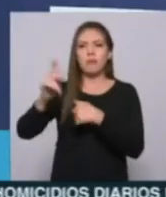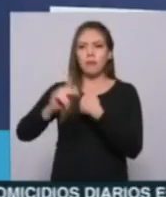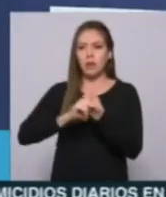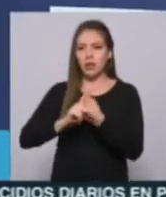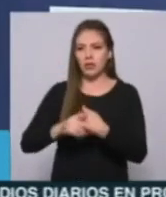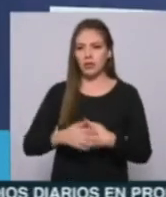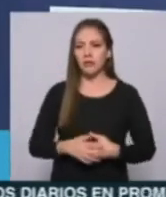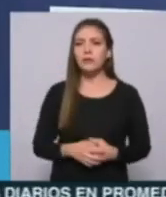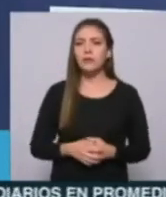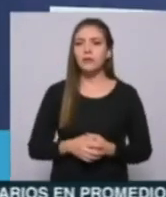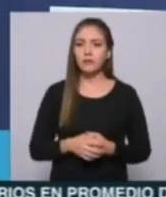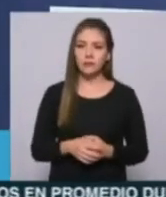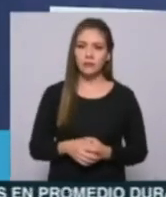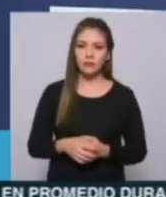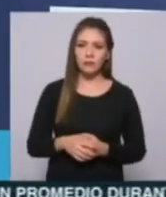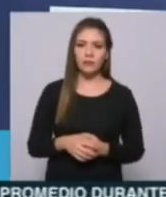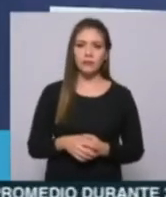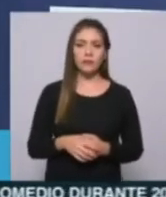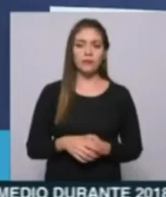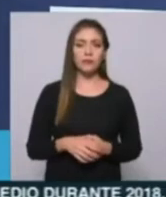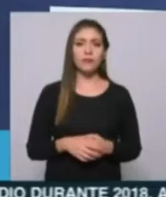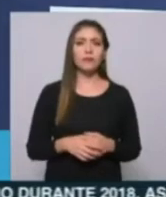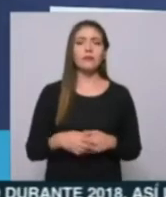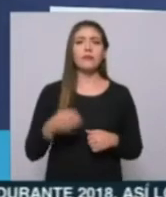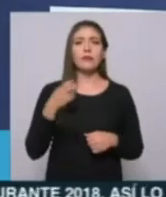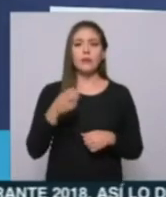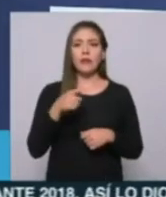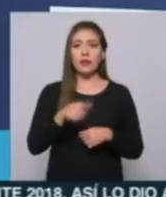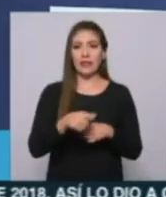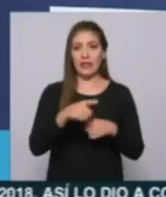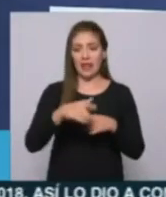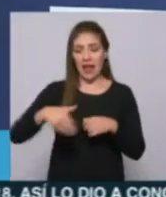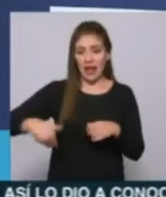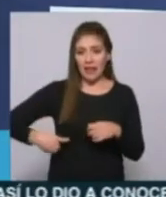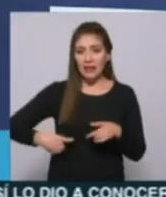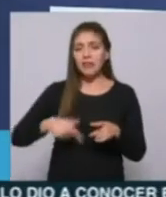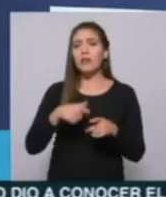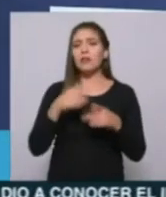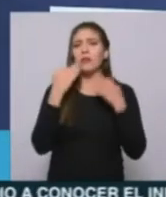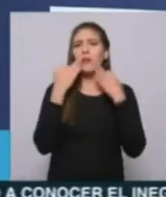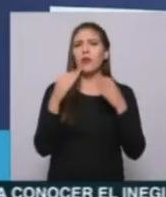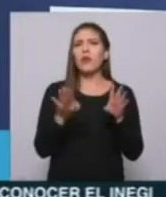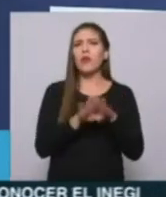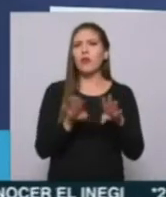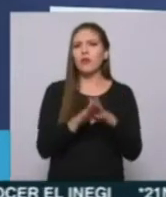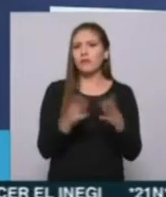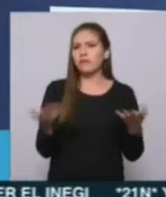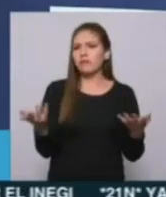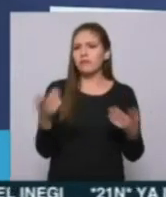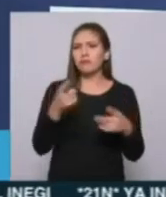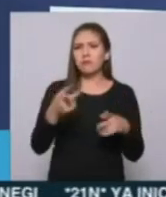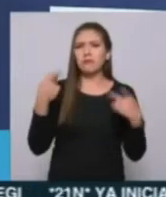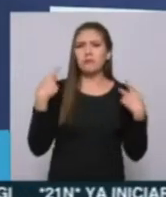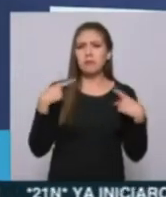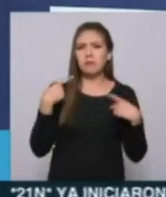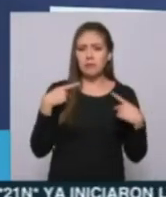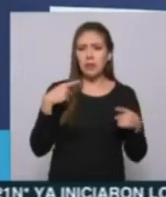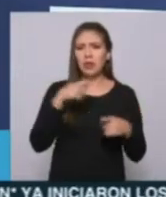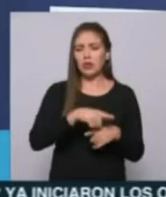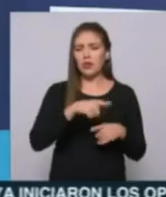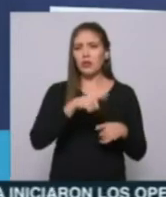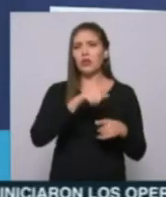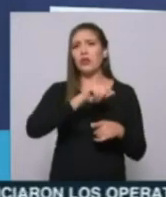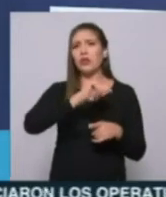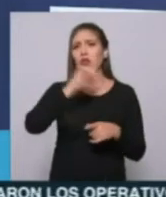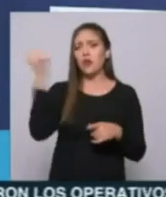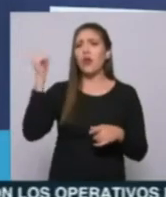lo frágil que es la seguridad que tiene nuestro país, al grado de que pues delincuentes que son extranjeros vienen